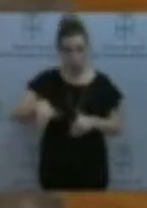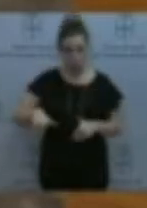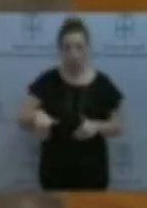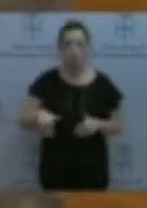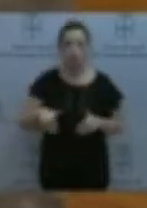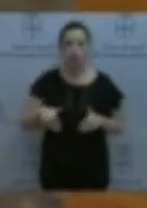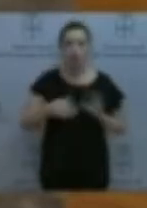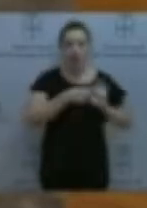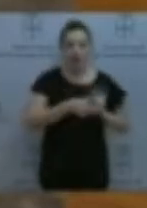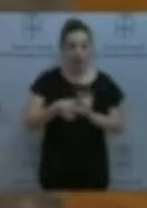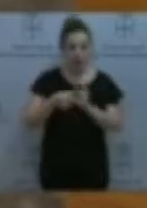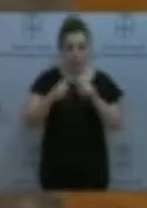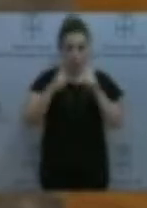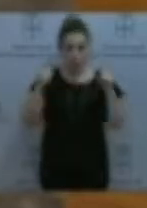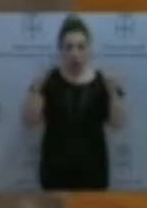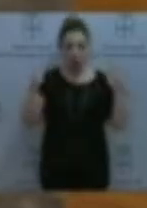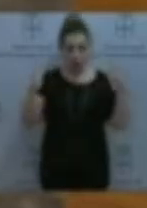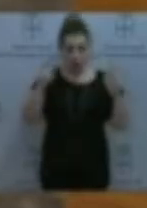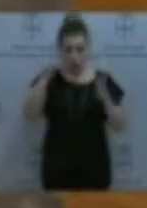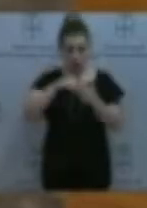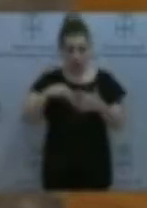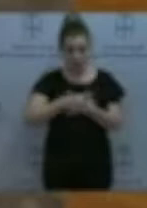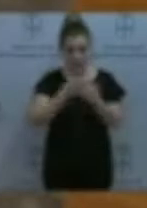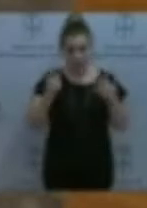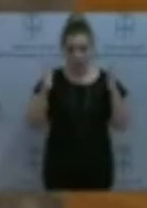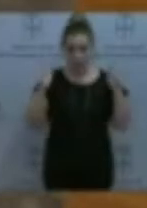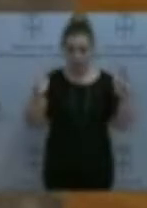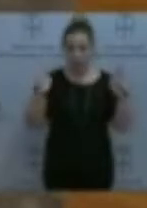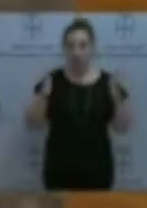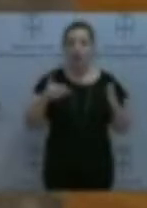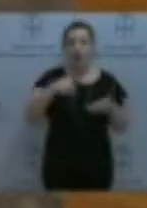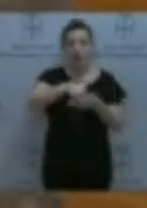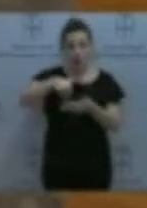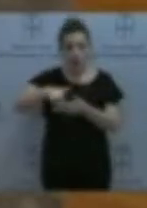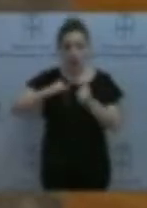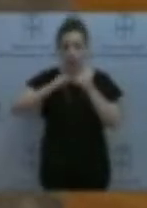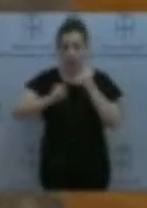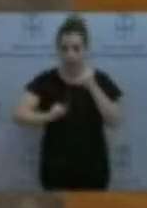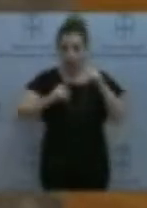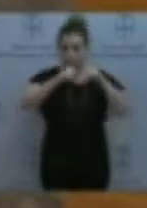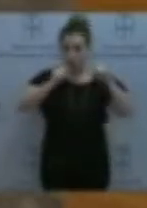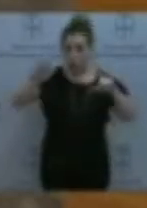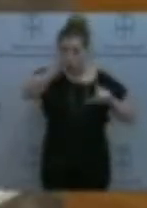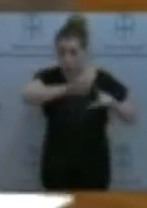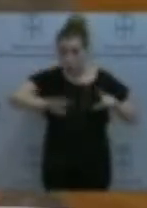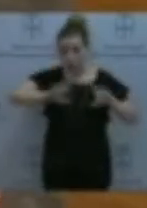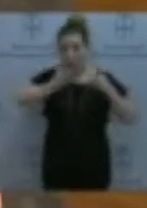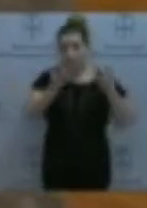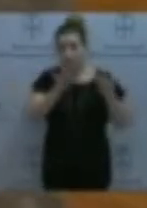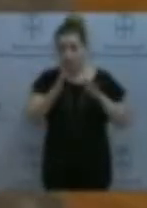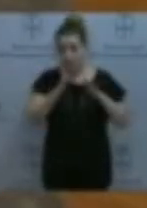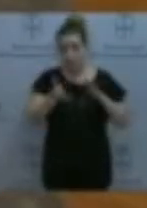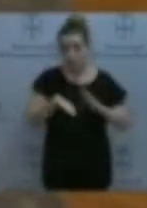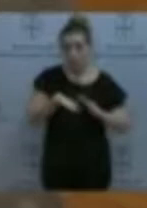2017. La demanda eléctrica en Asturias, en su conjunto, ascendió en este ejercicio a 10.583